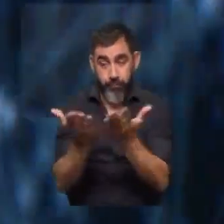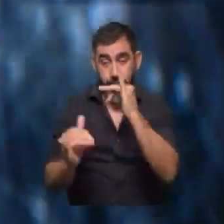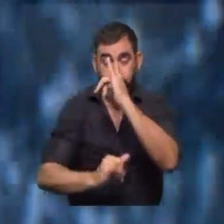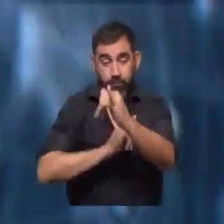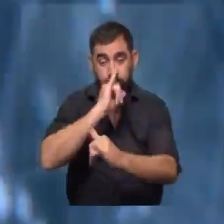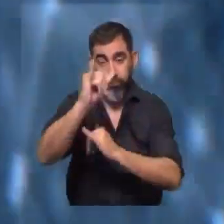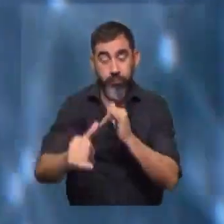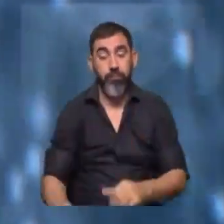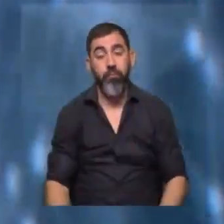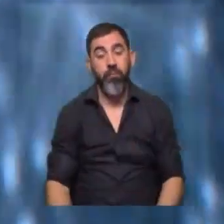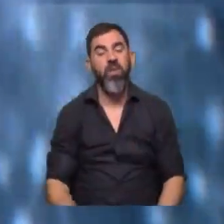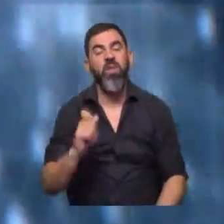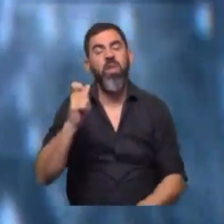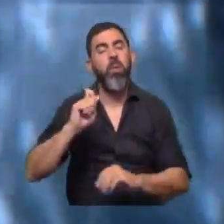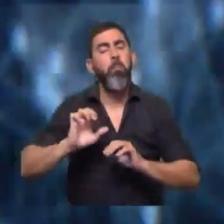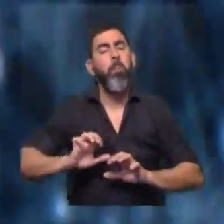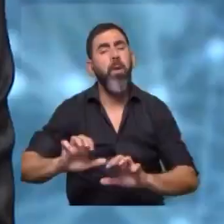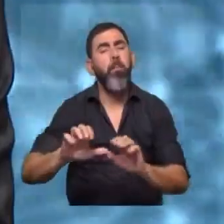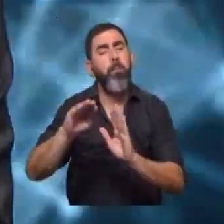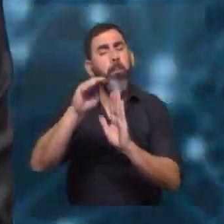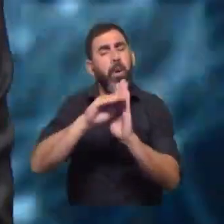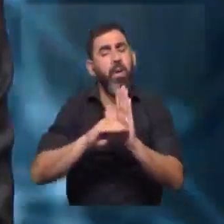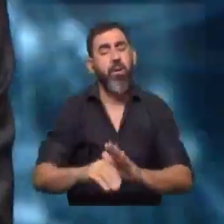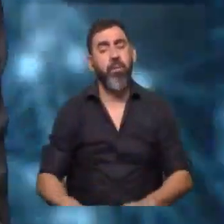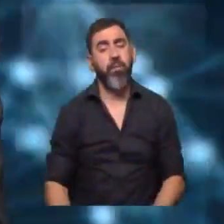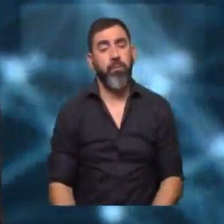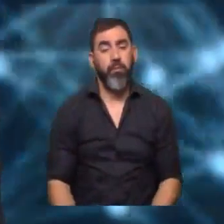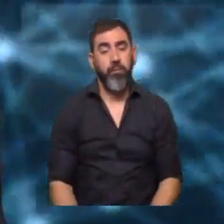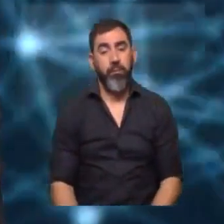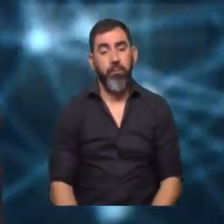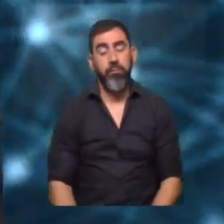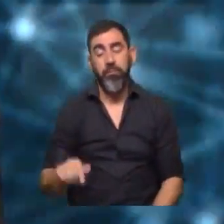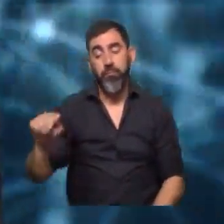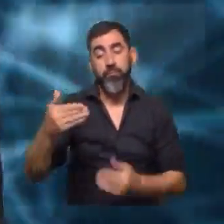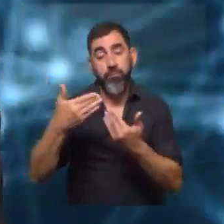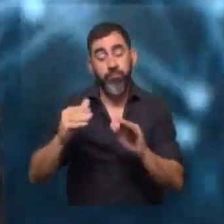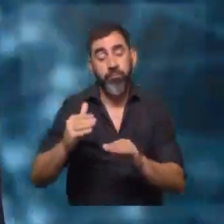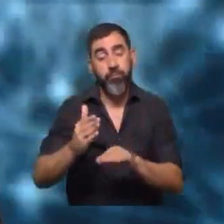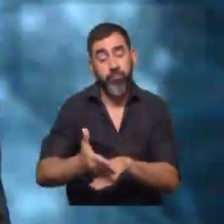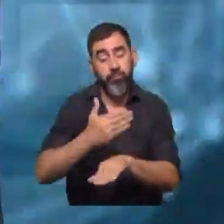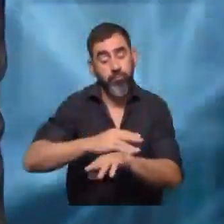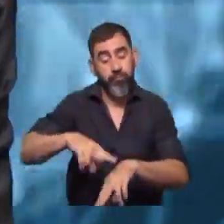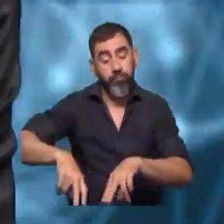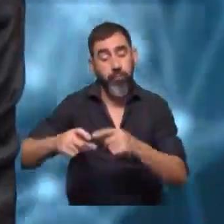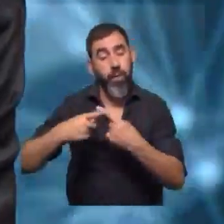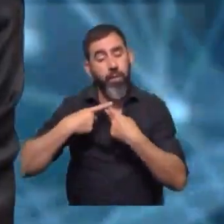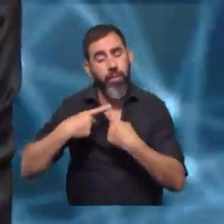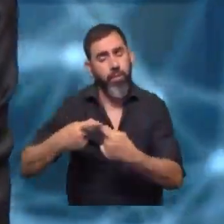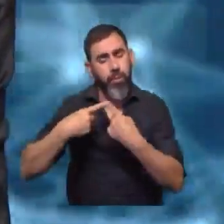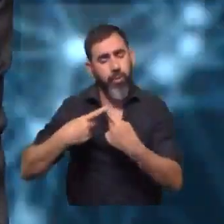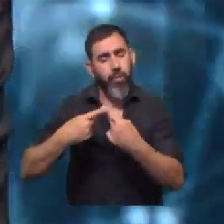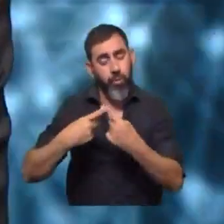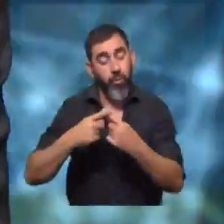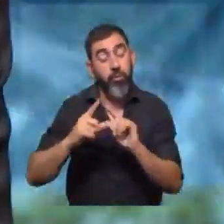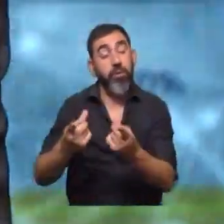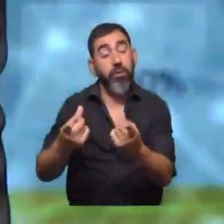ranking. Contanos quiénes lo hicieron y cómo lo hicieron. A ver, esto nace de un diagnóstico de que esta discusión que veníamos hablando antes